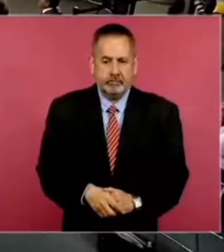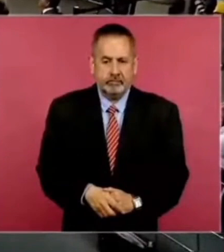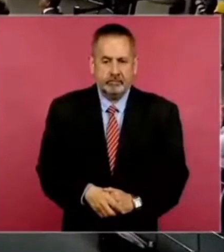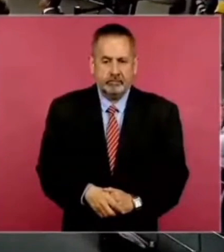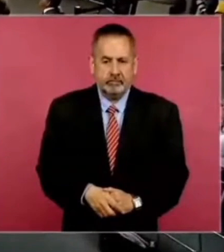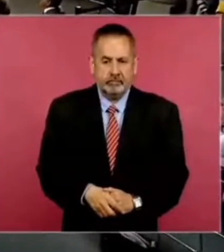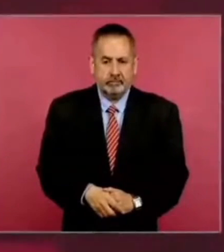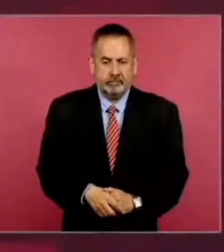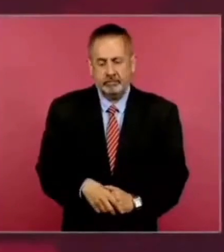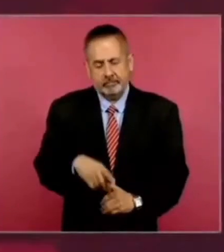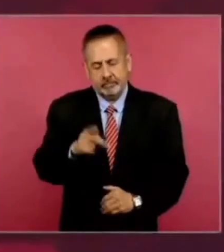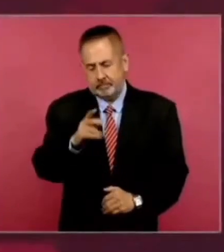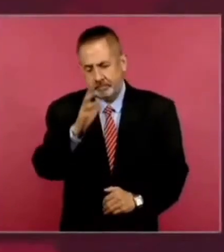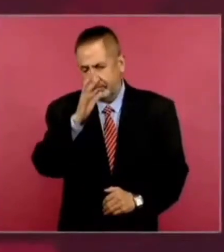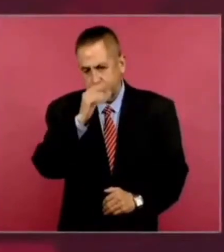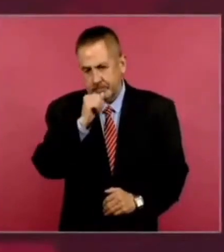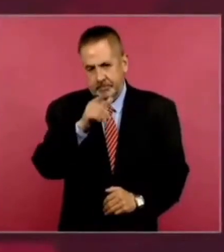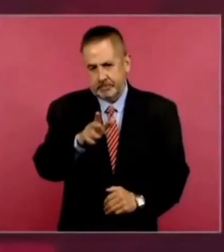pues no puedo